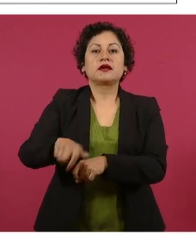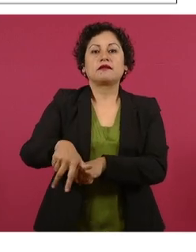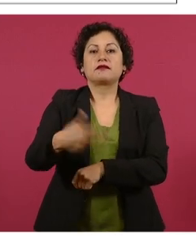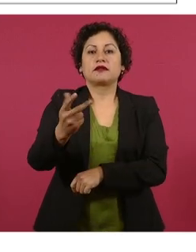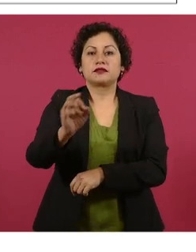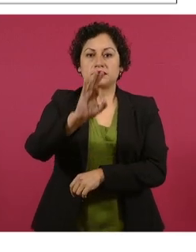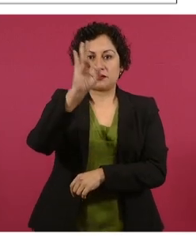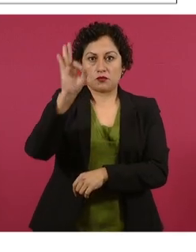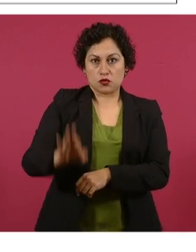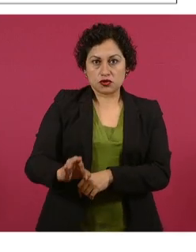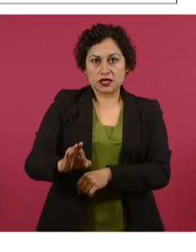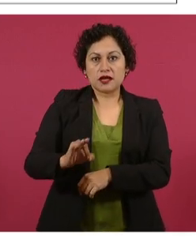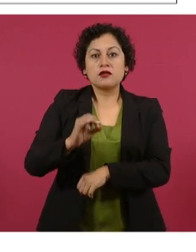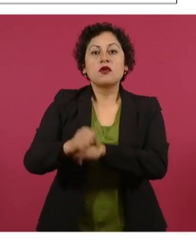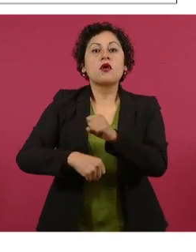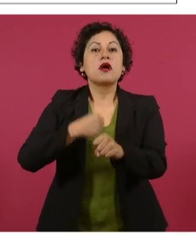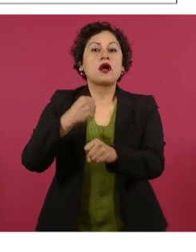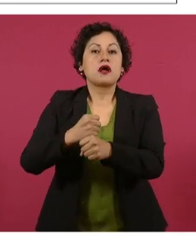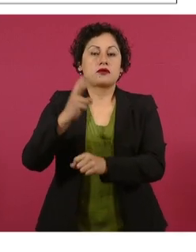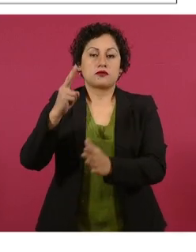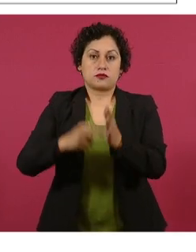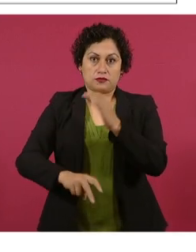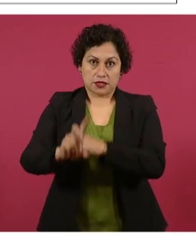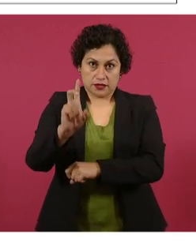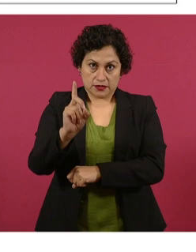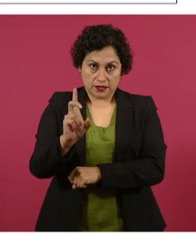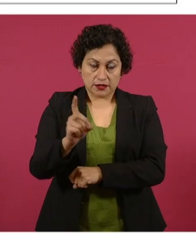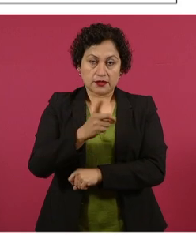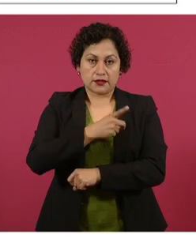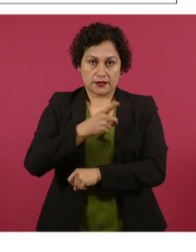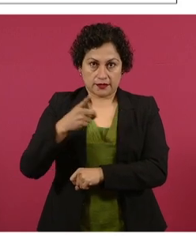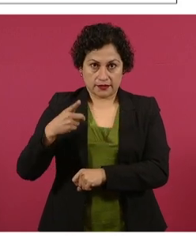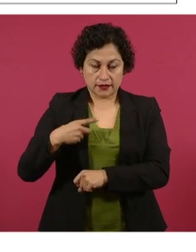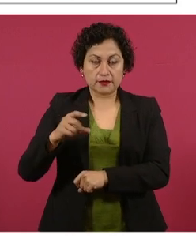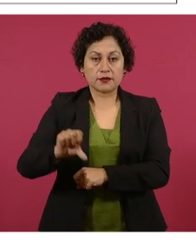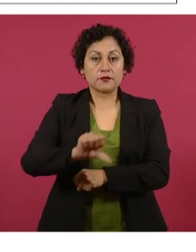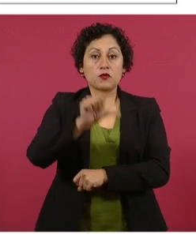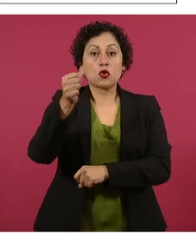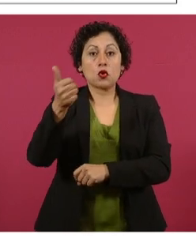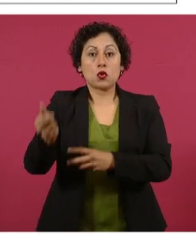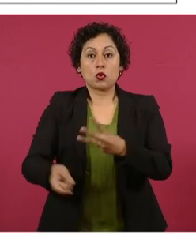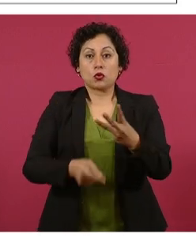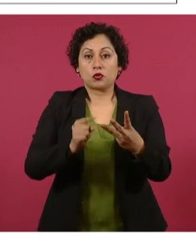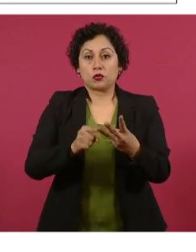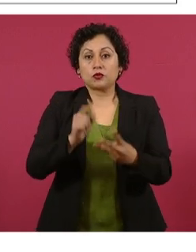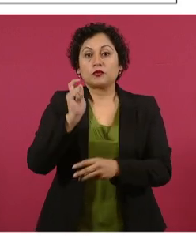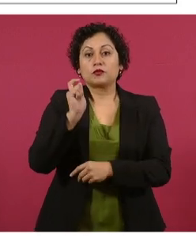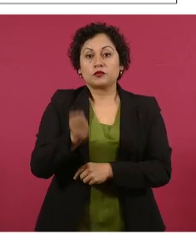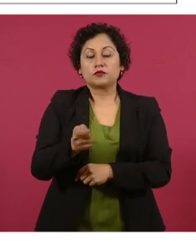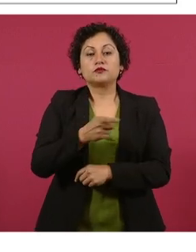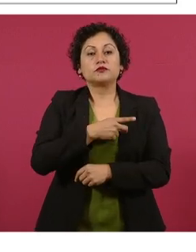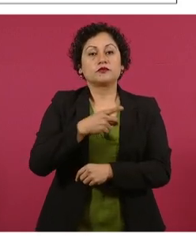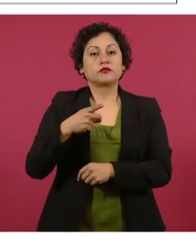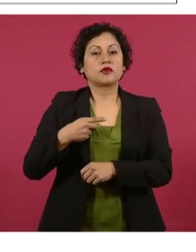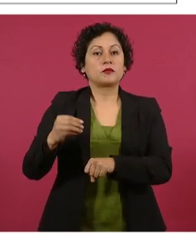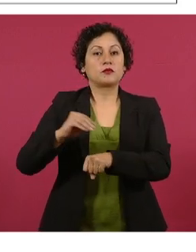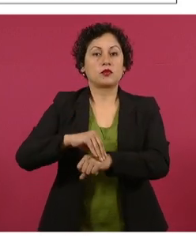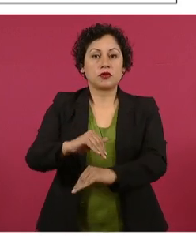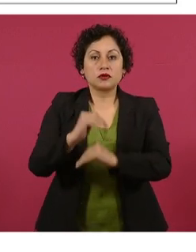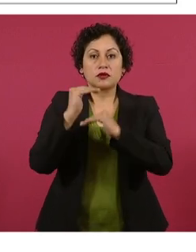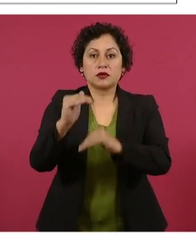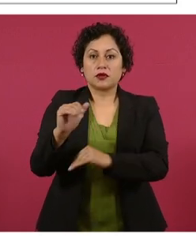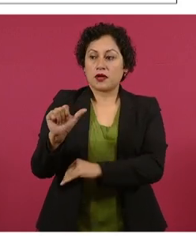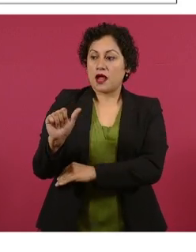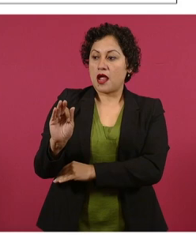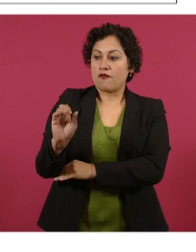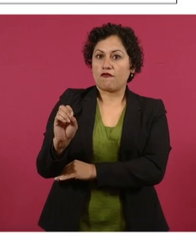13% para 2030. Un tercer elemento fue poner un límite a las Afores.